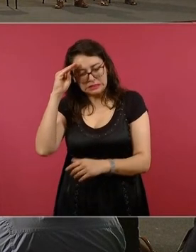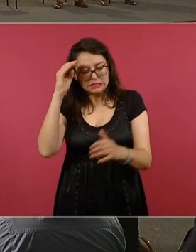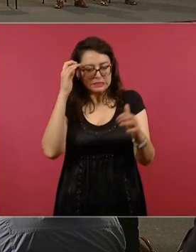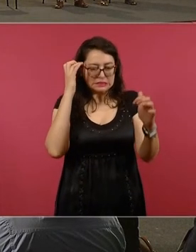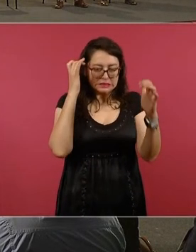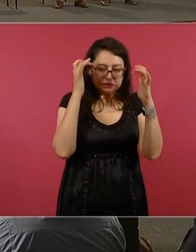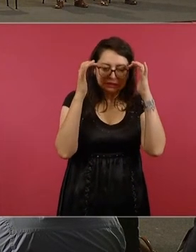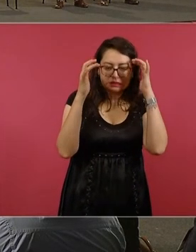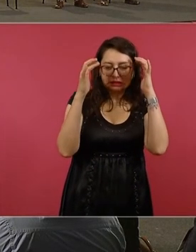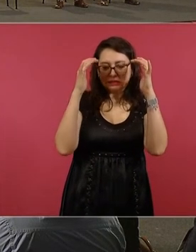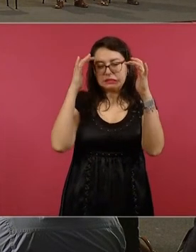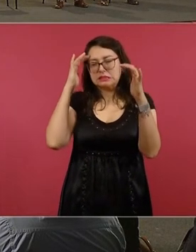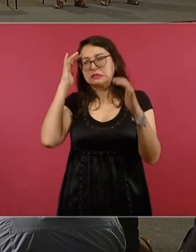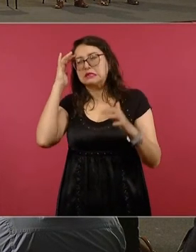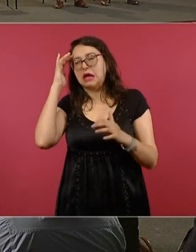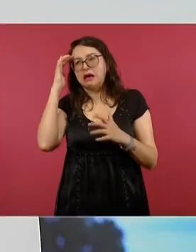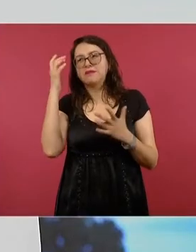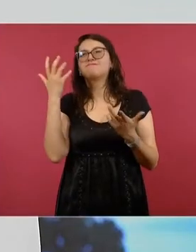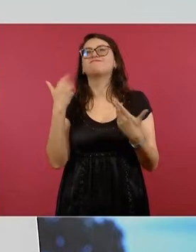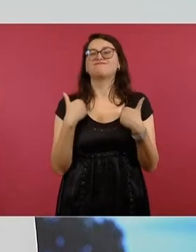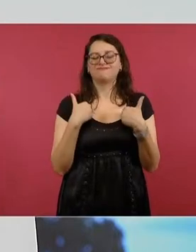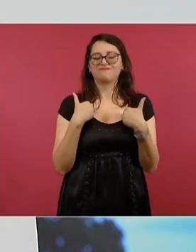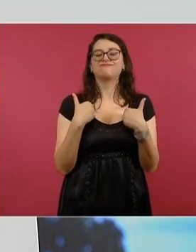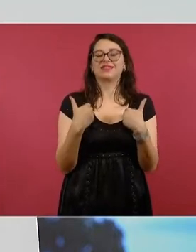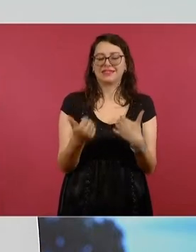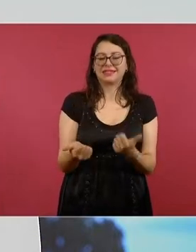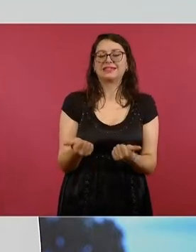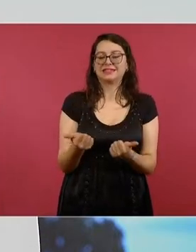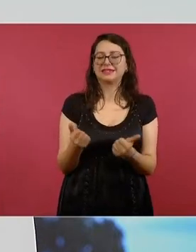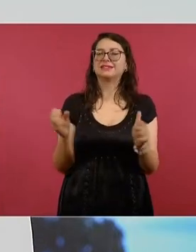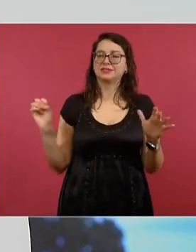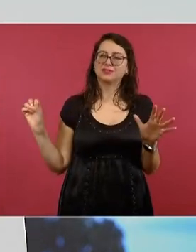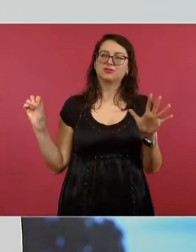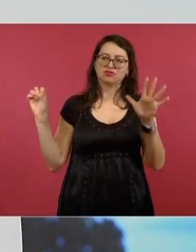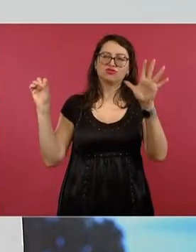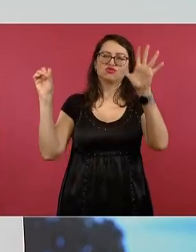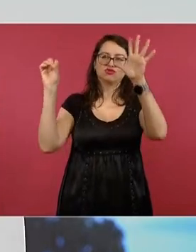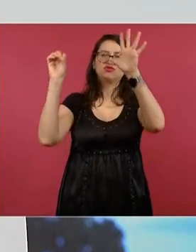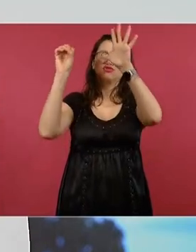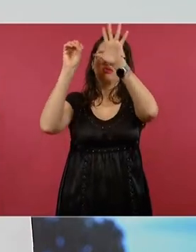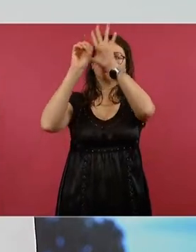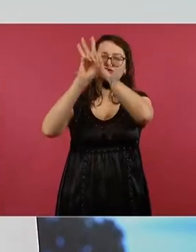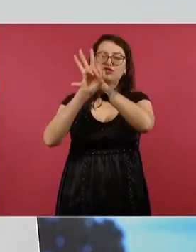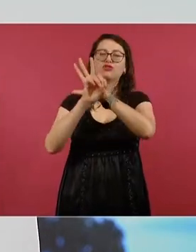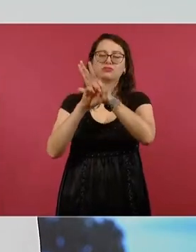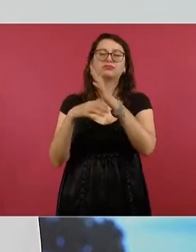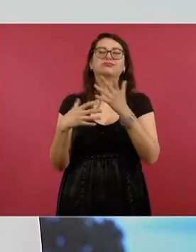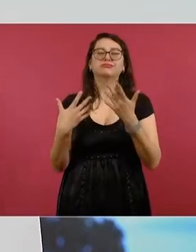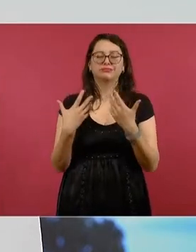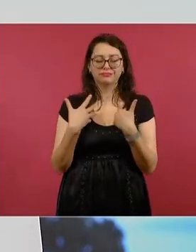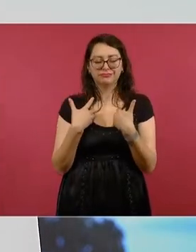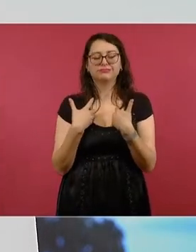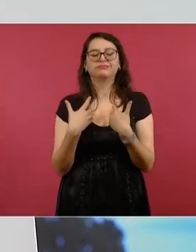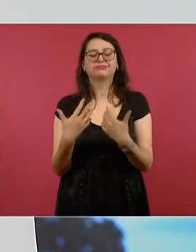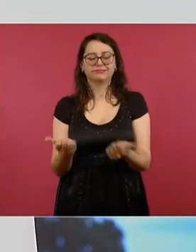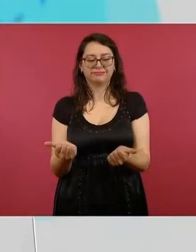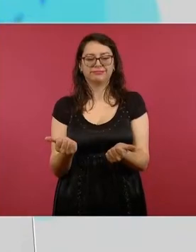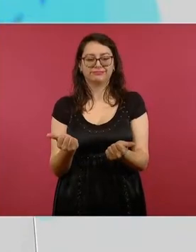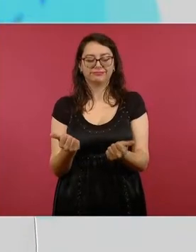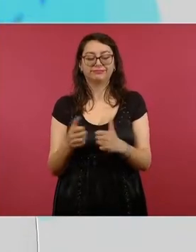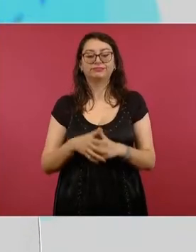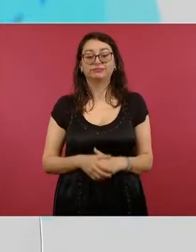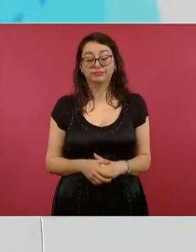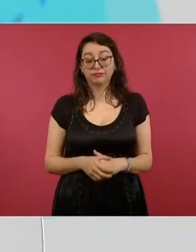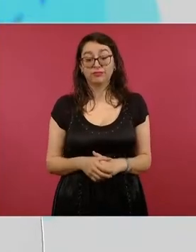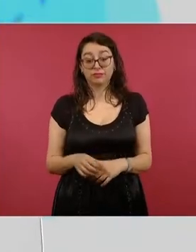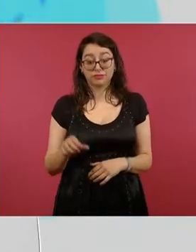finalmente comprender lo que son los eclipses en general y lo que es un eclipse solar total en particular. Los eclipses de sol,